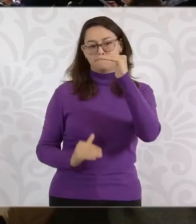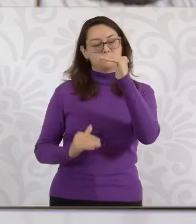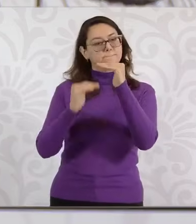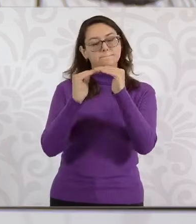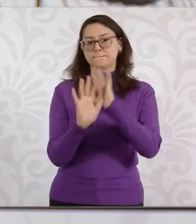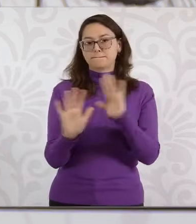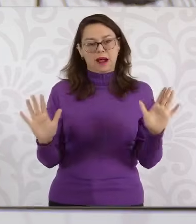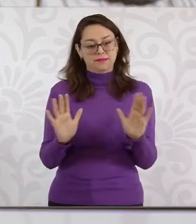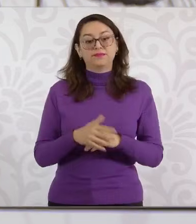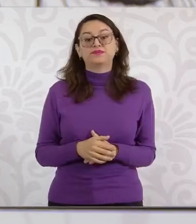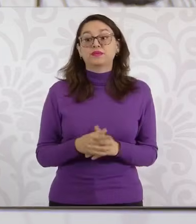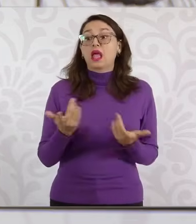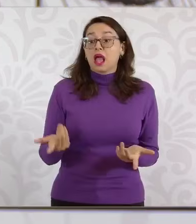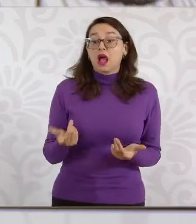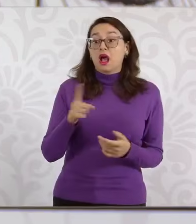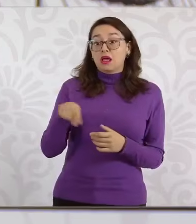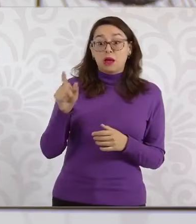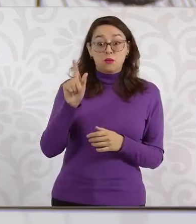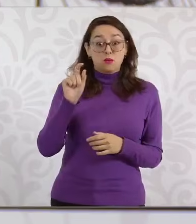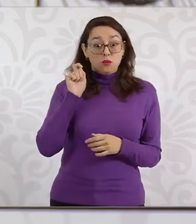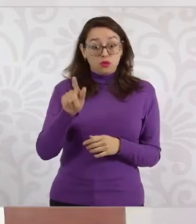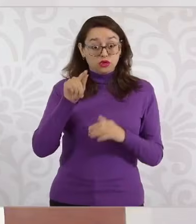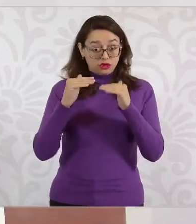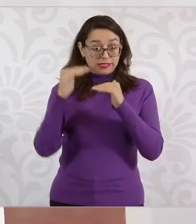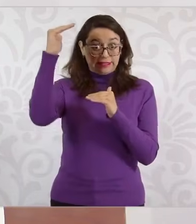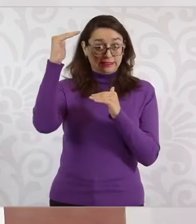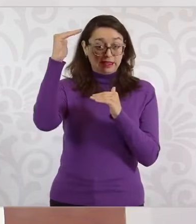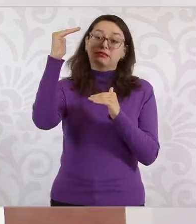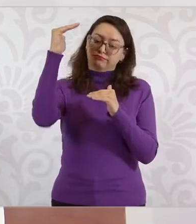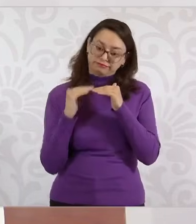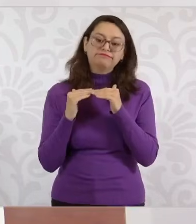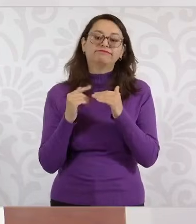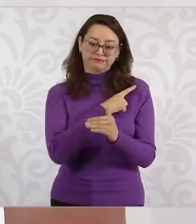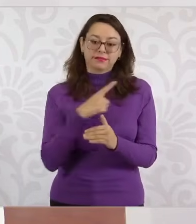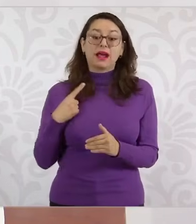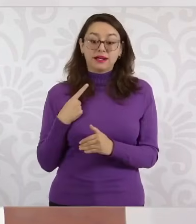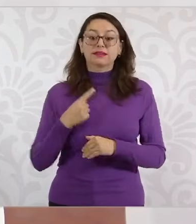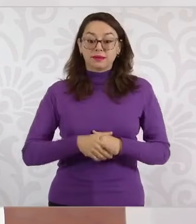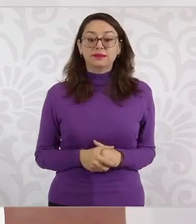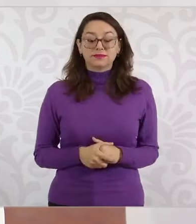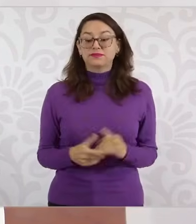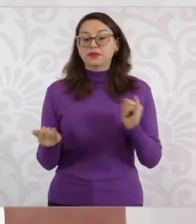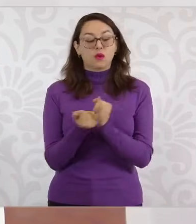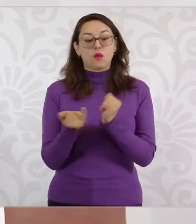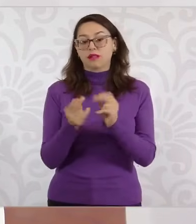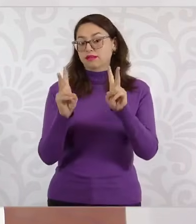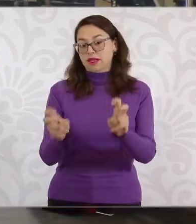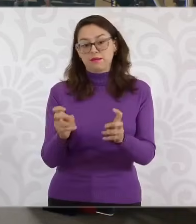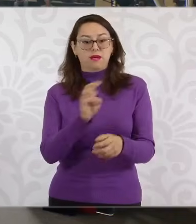términos reales y que los que tienen más de punto 70 pues tienen que bajar. Igual en el caso de los regidores,